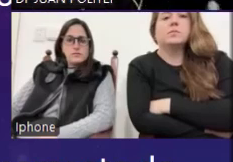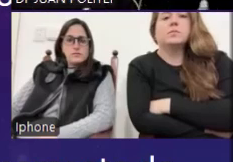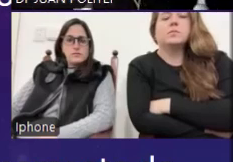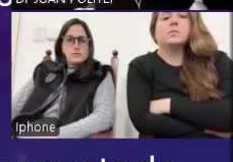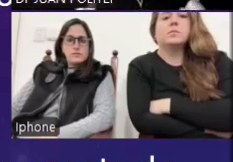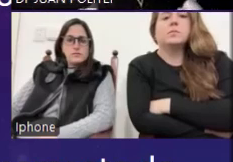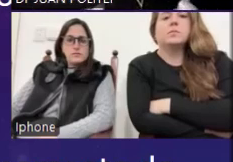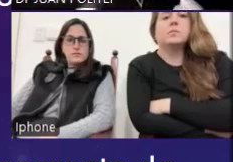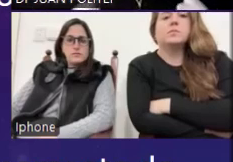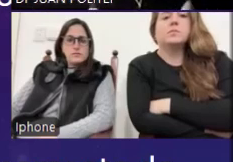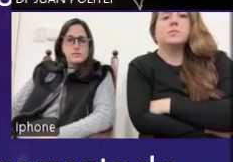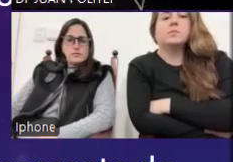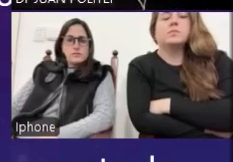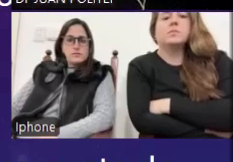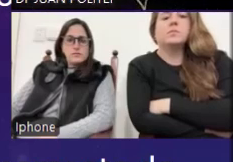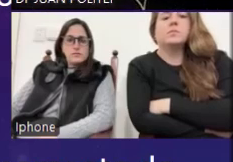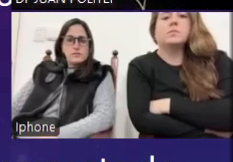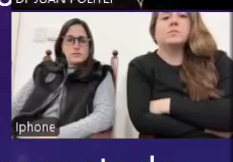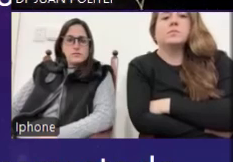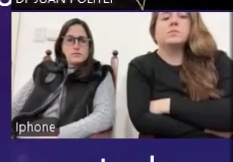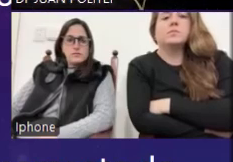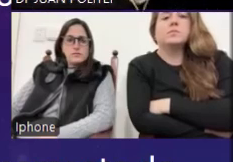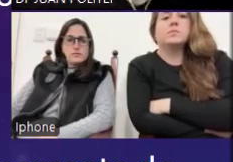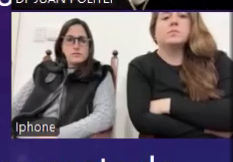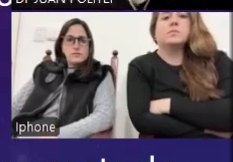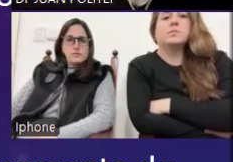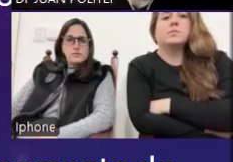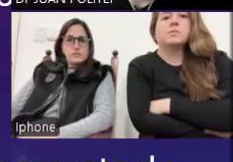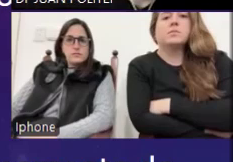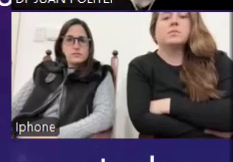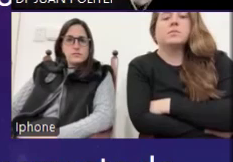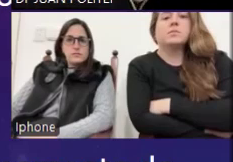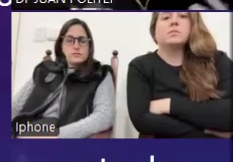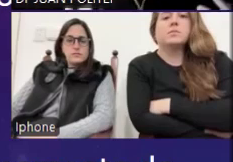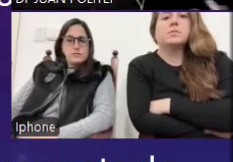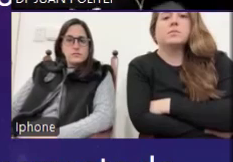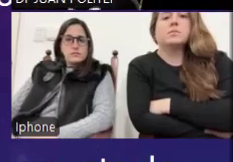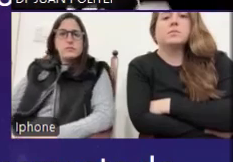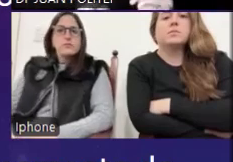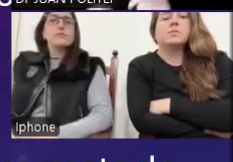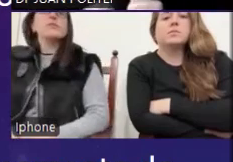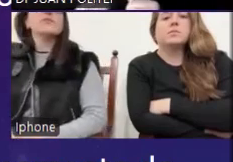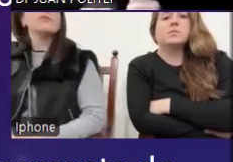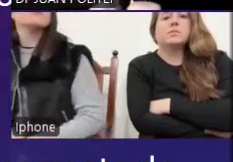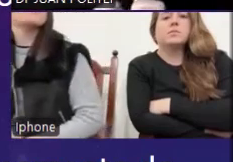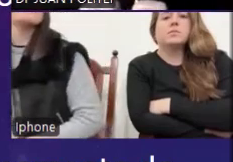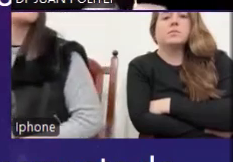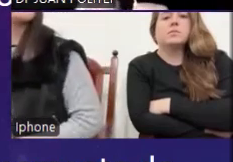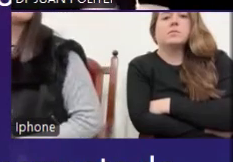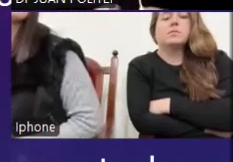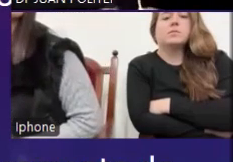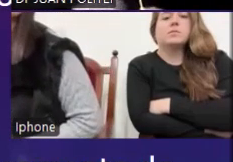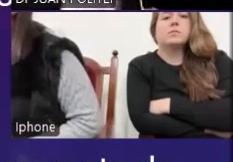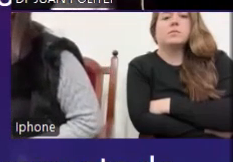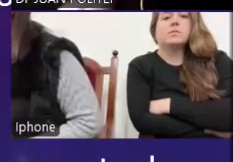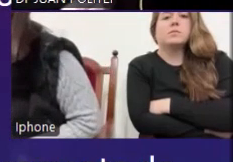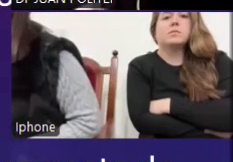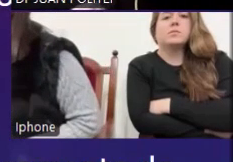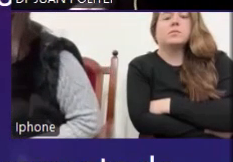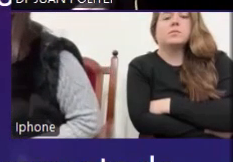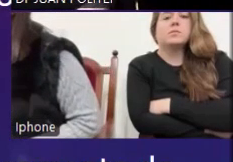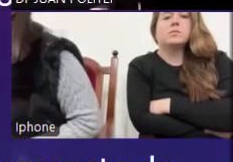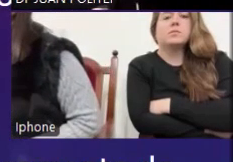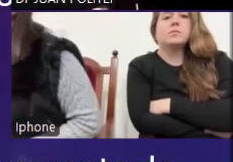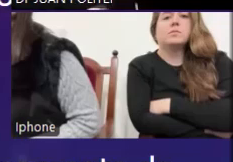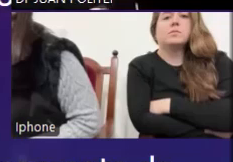quiero decir? Los pacientes con Fabry que ya tienen mucho daño de un órgano, como puede ser un paciente Fabry que esté por entrar a